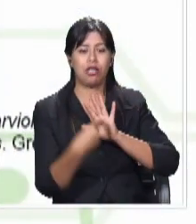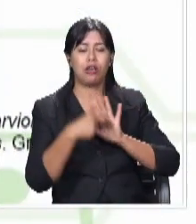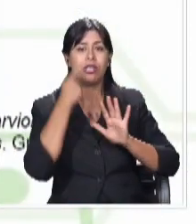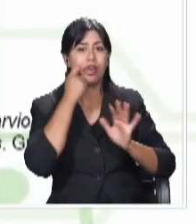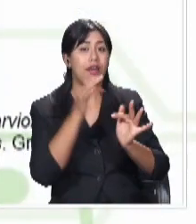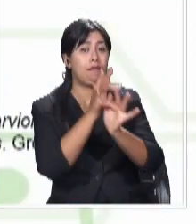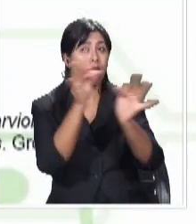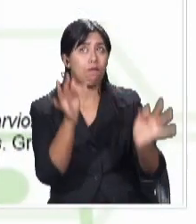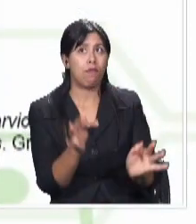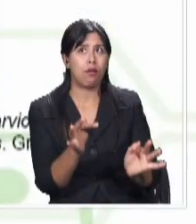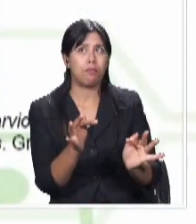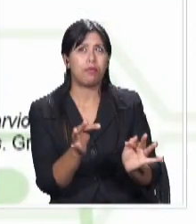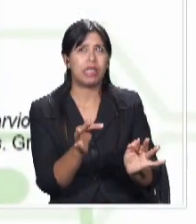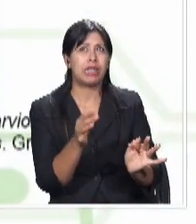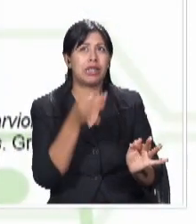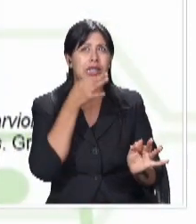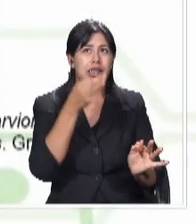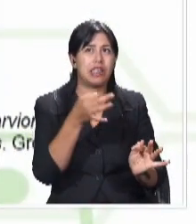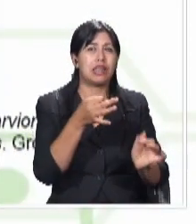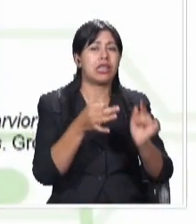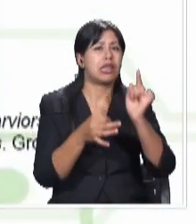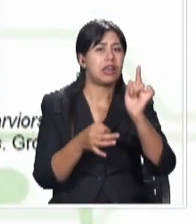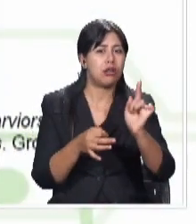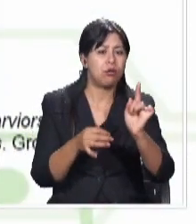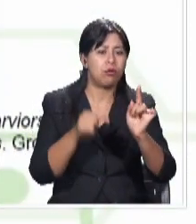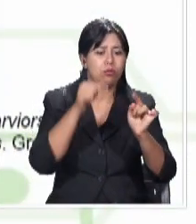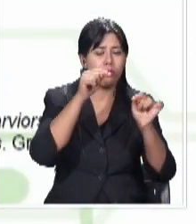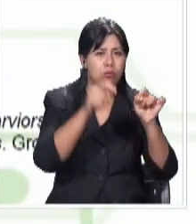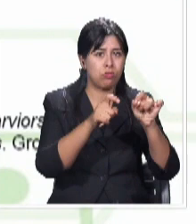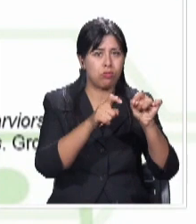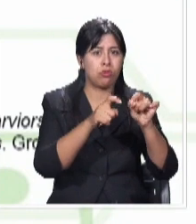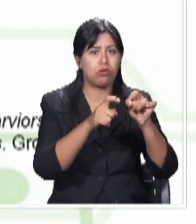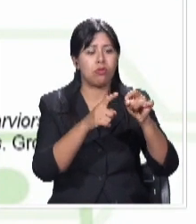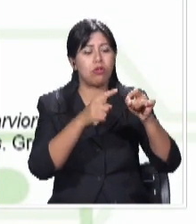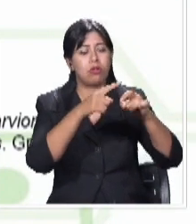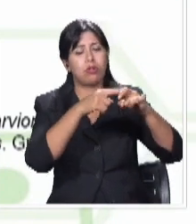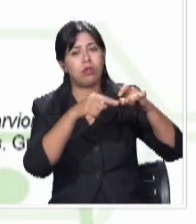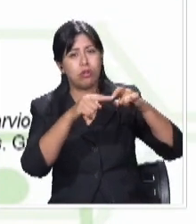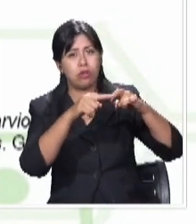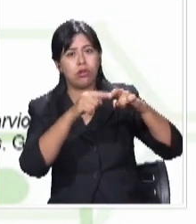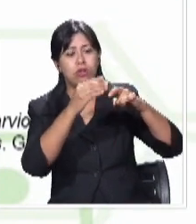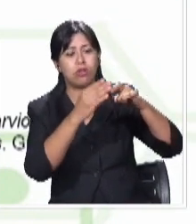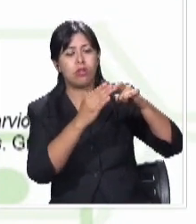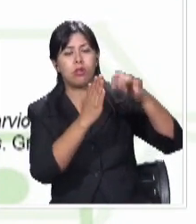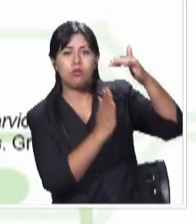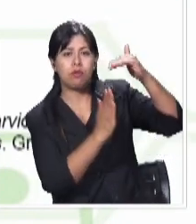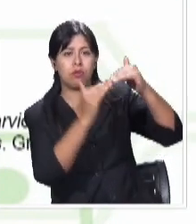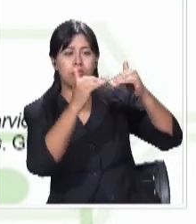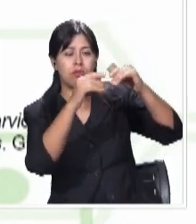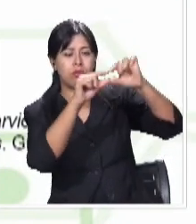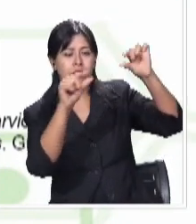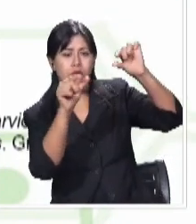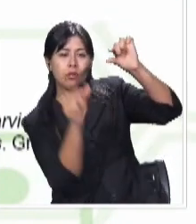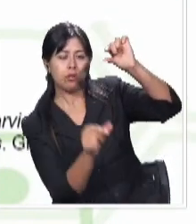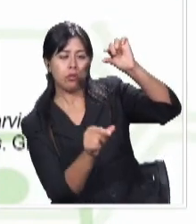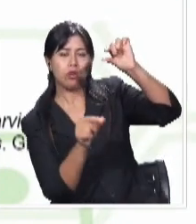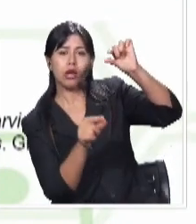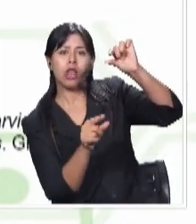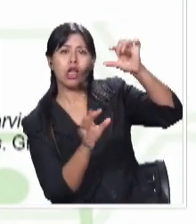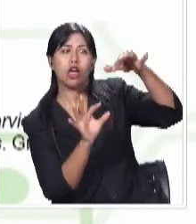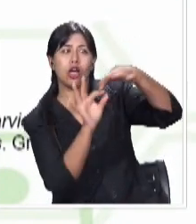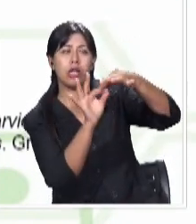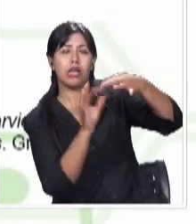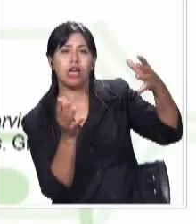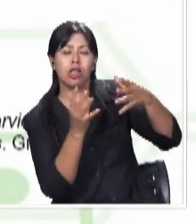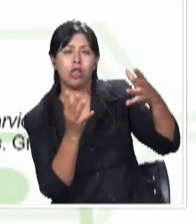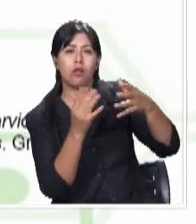robot, dice cada extremidad, cuáles son sus parámetros físicos, cómo se conecta una extremidad con